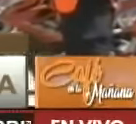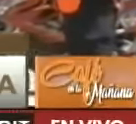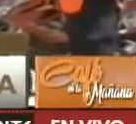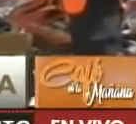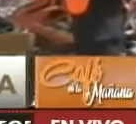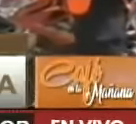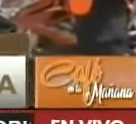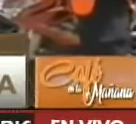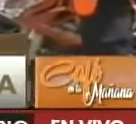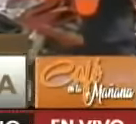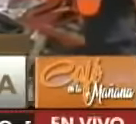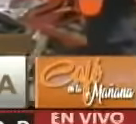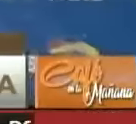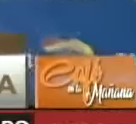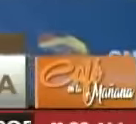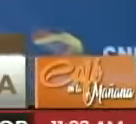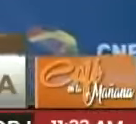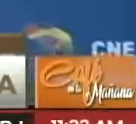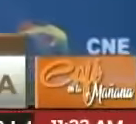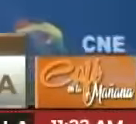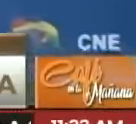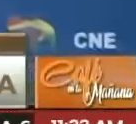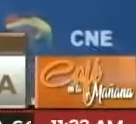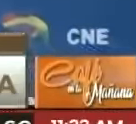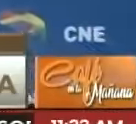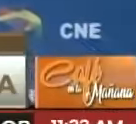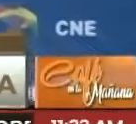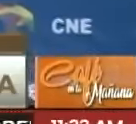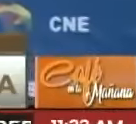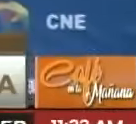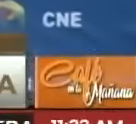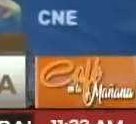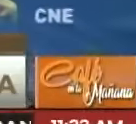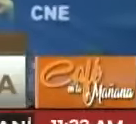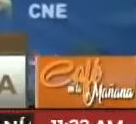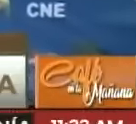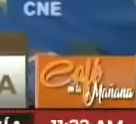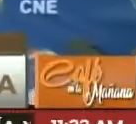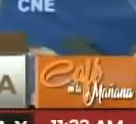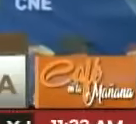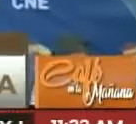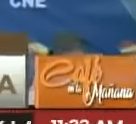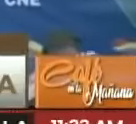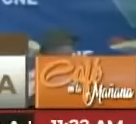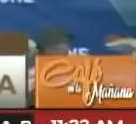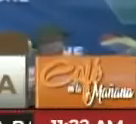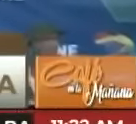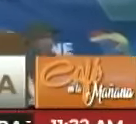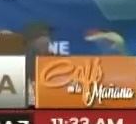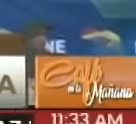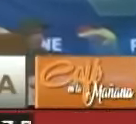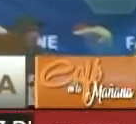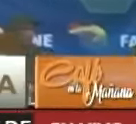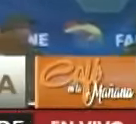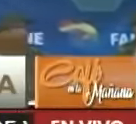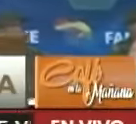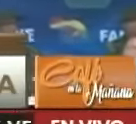una solemnidad diferente, una, yo